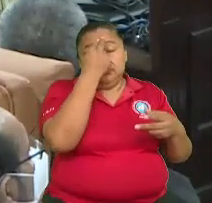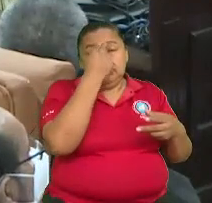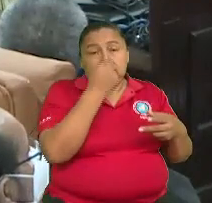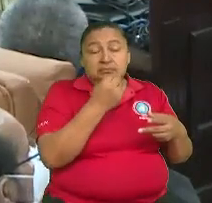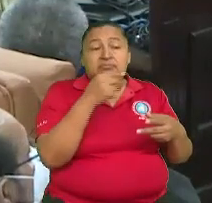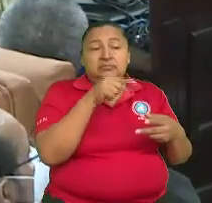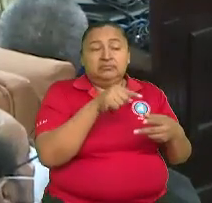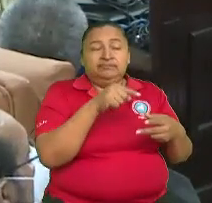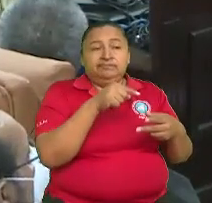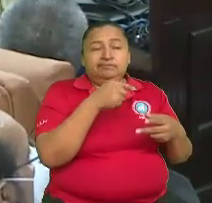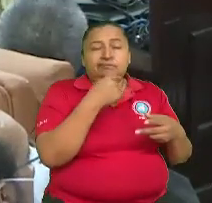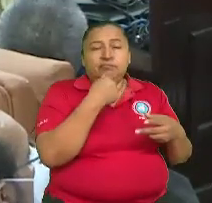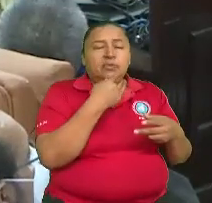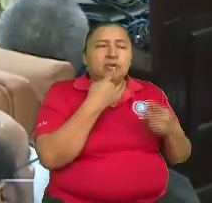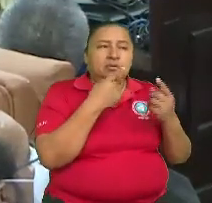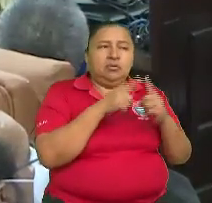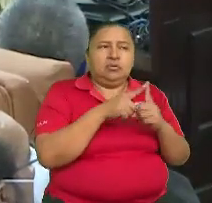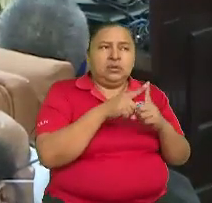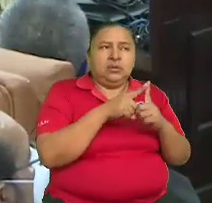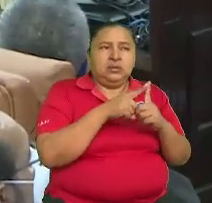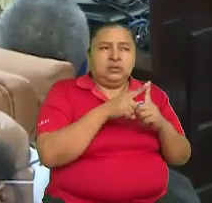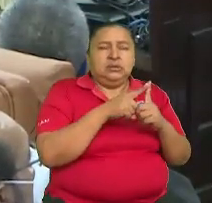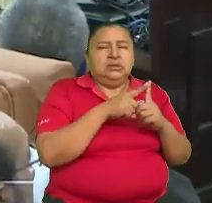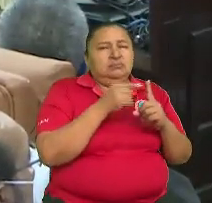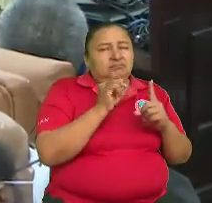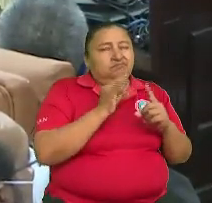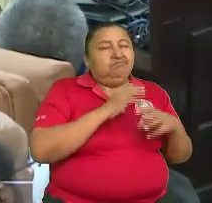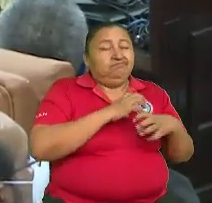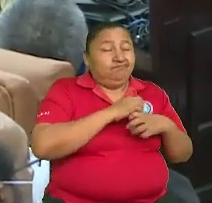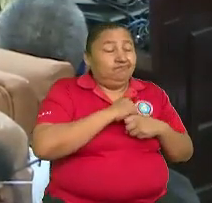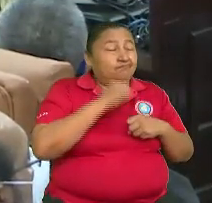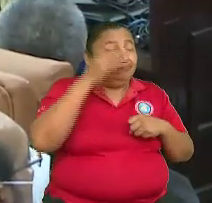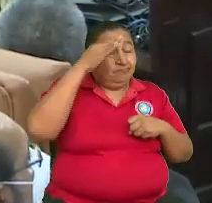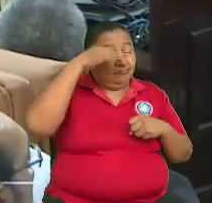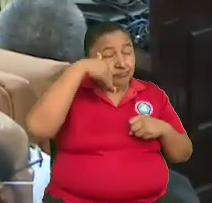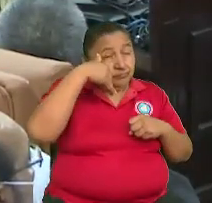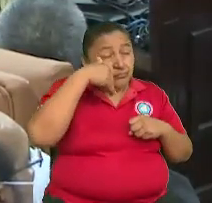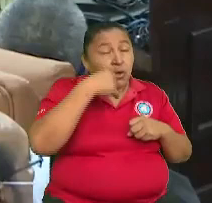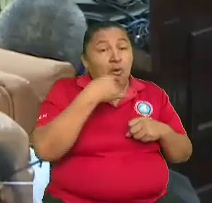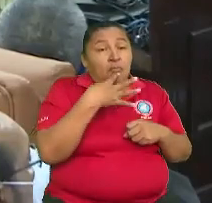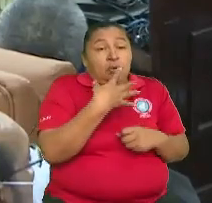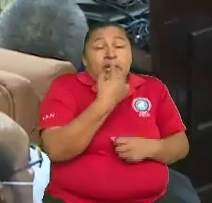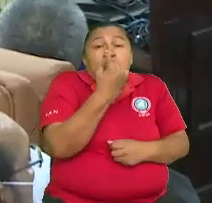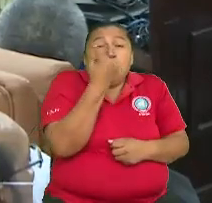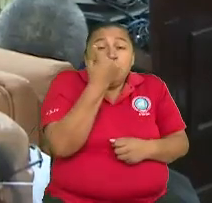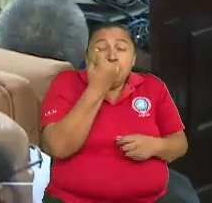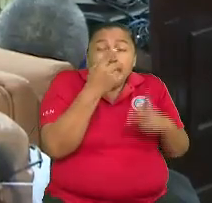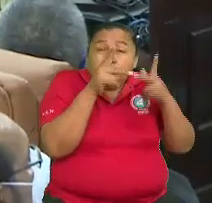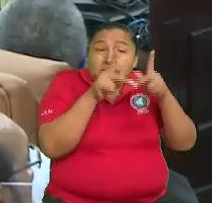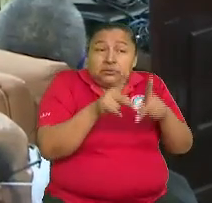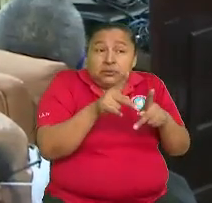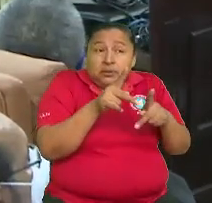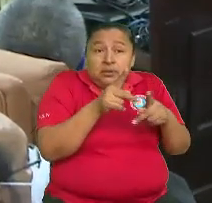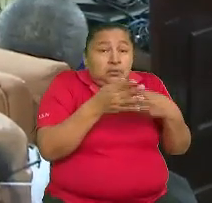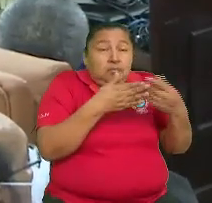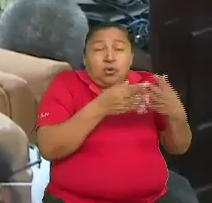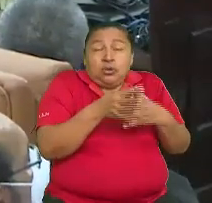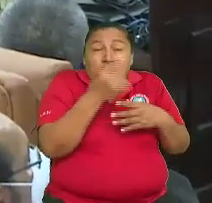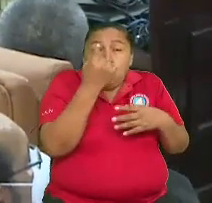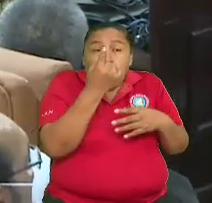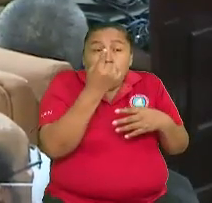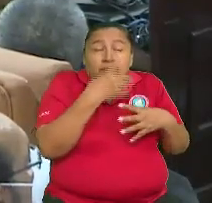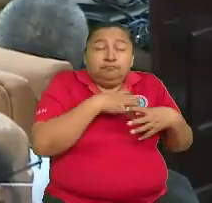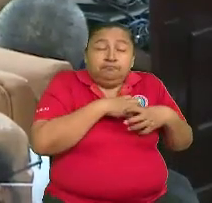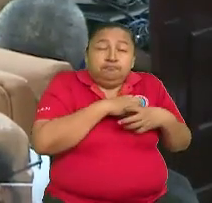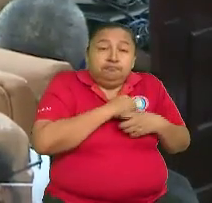por un lado, nos llenan de tristeza, porque una vida humana que se pierda nos duele